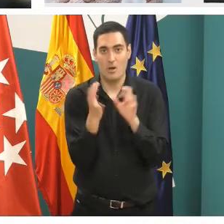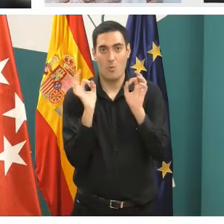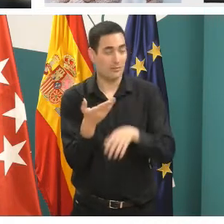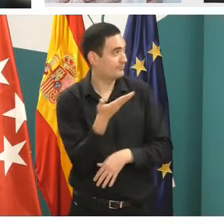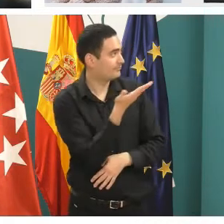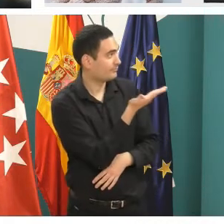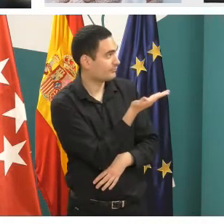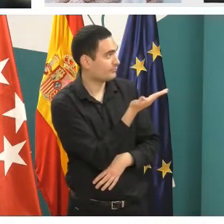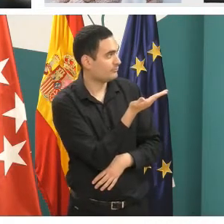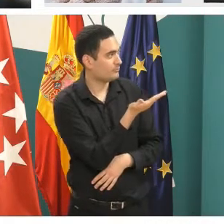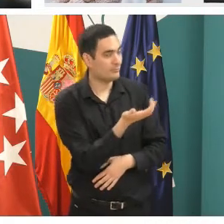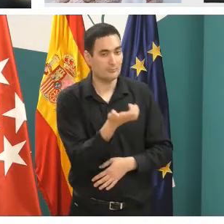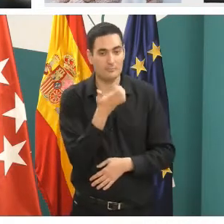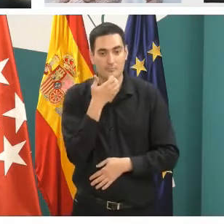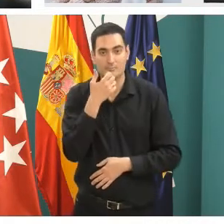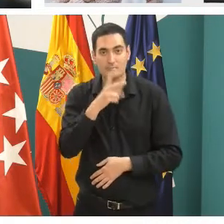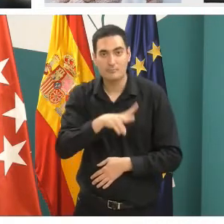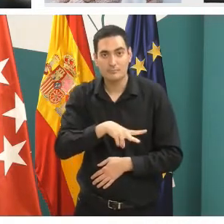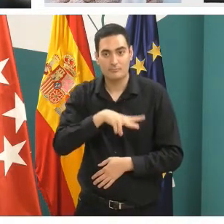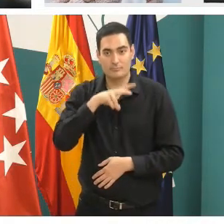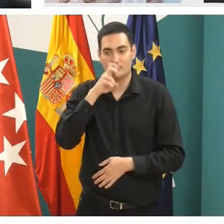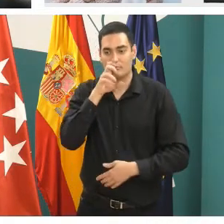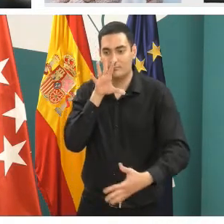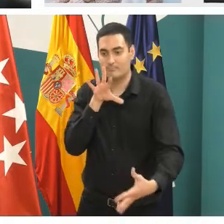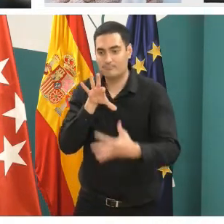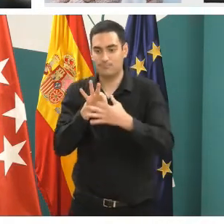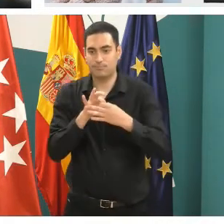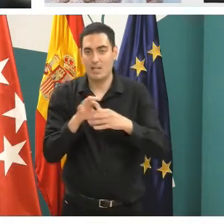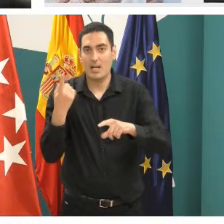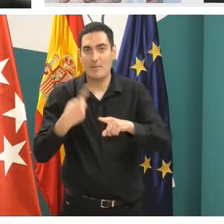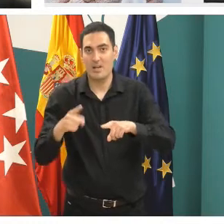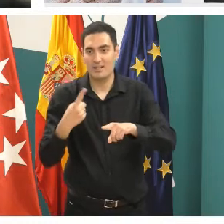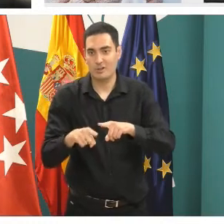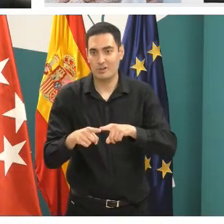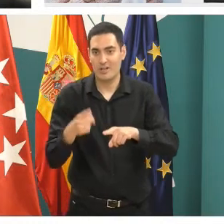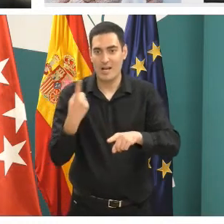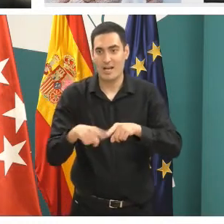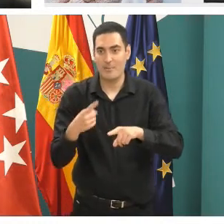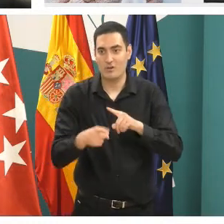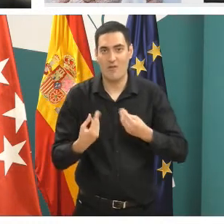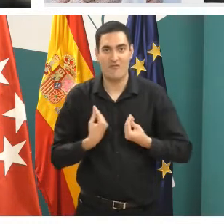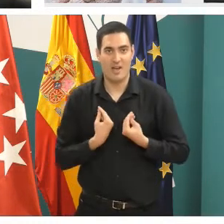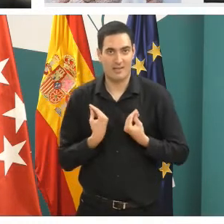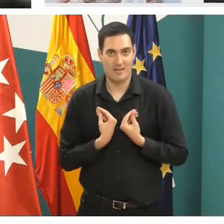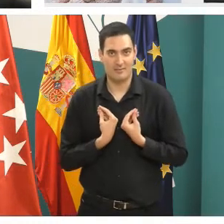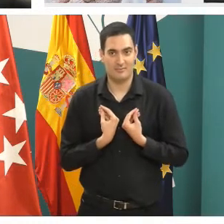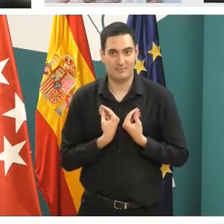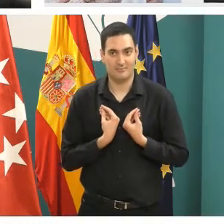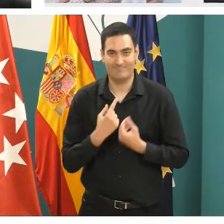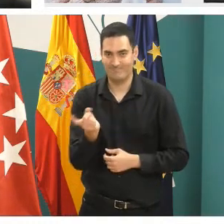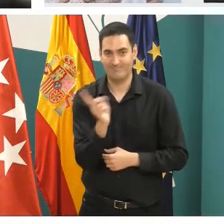estas? Cuando el respirar no va asociado a un elemento vital, sino que va